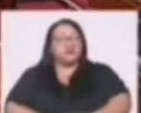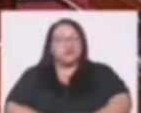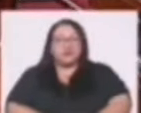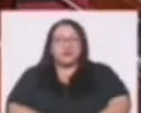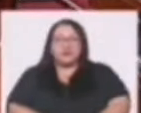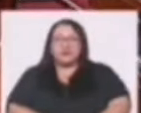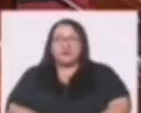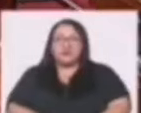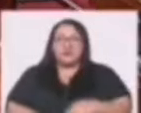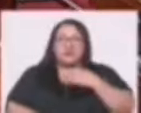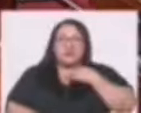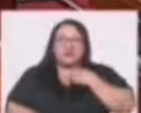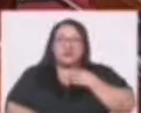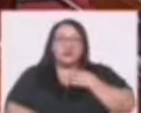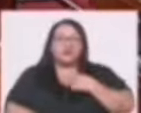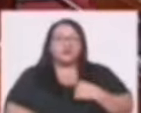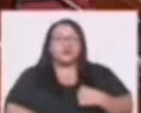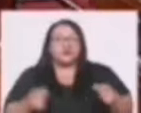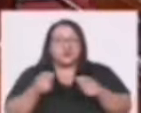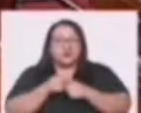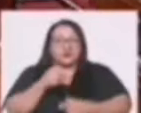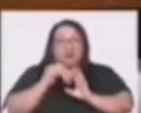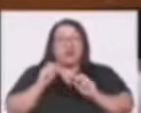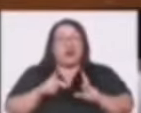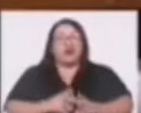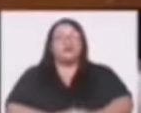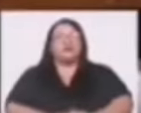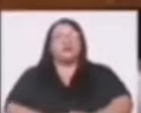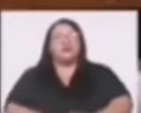el congresista Alejandro Aguinaga por 3 minutos.